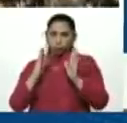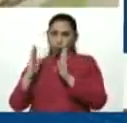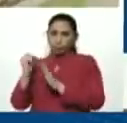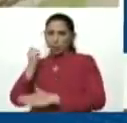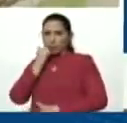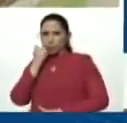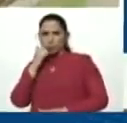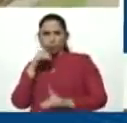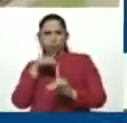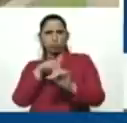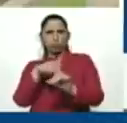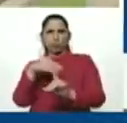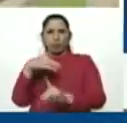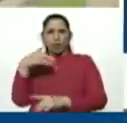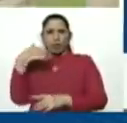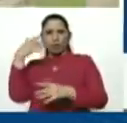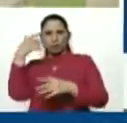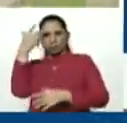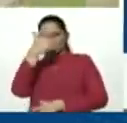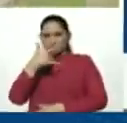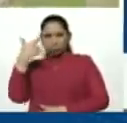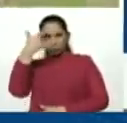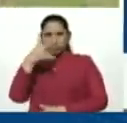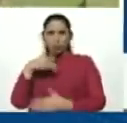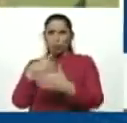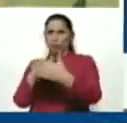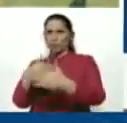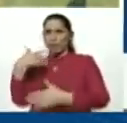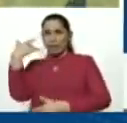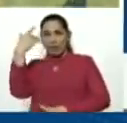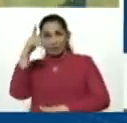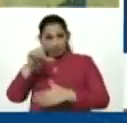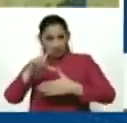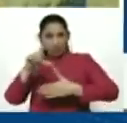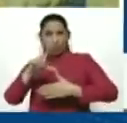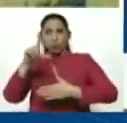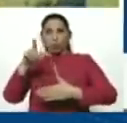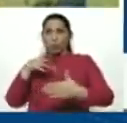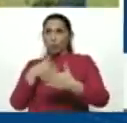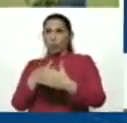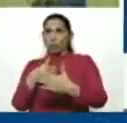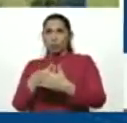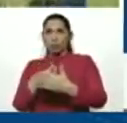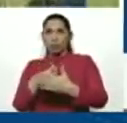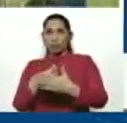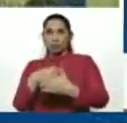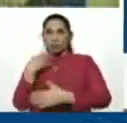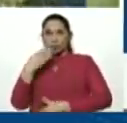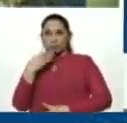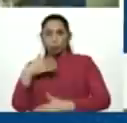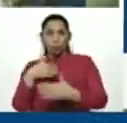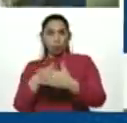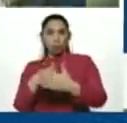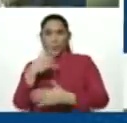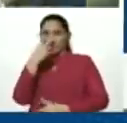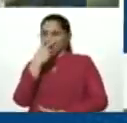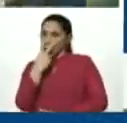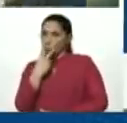abusos contra los afros, abusos contra los latinos, abusos contra la juventud, en ese orden. Abuso contra los